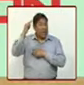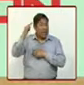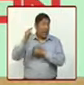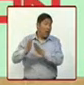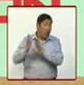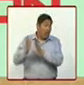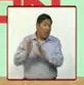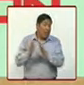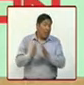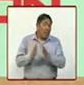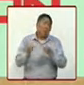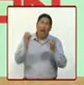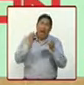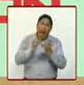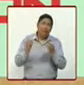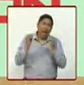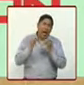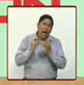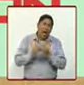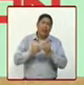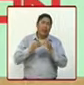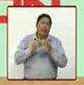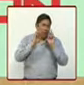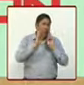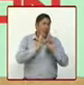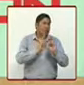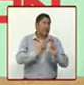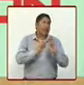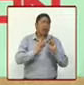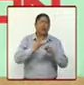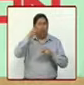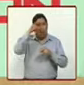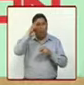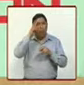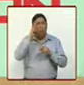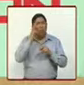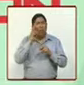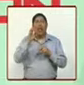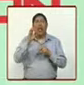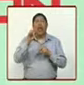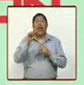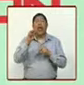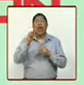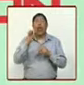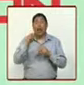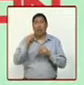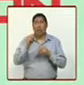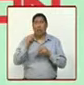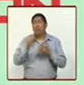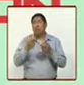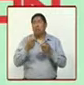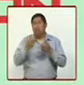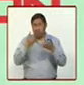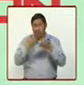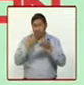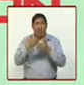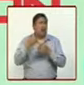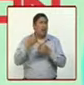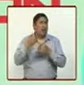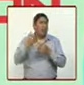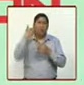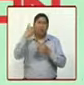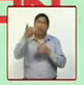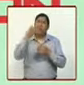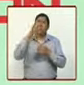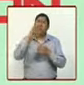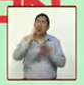estas recepciones que van participando en devoción a la Virgen del Carmen. Ellos participan en esta entrada que se ve el 15 de julio, 16 de julio, pero